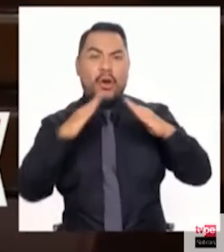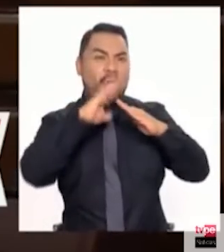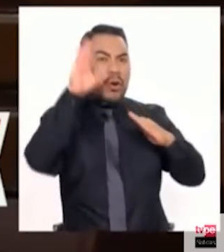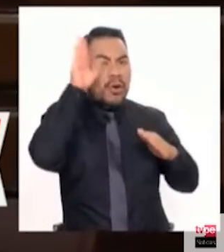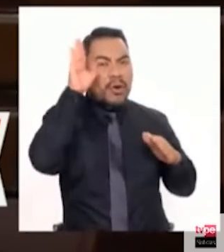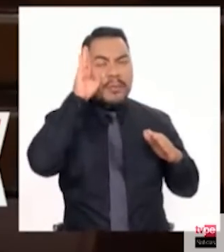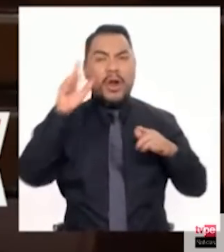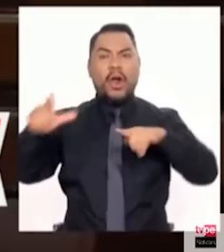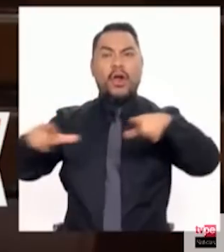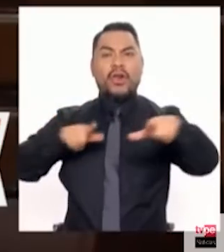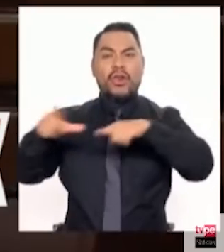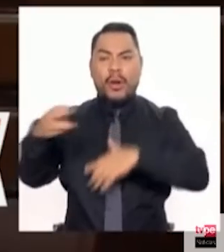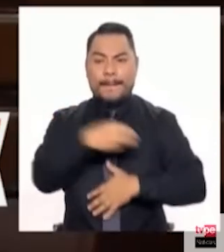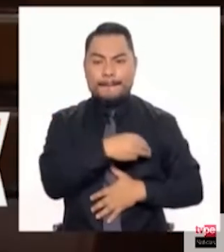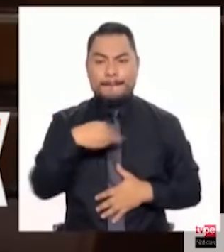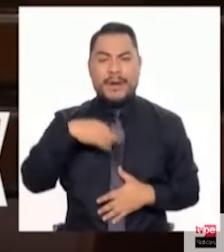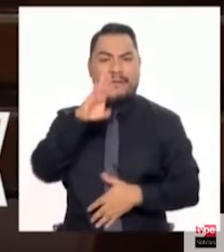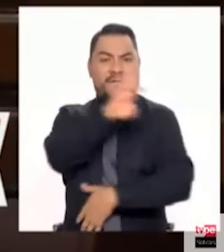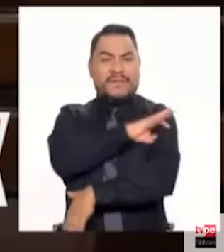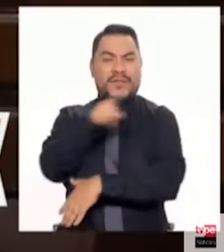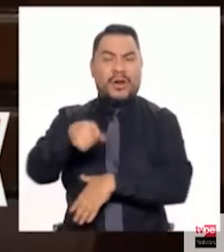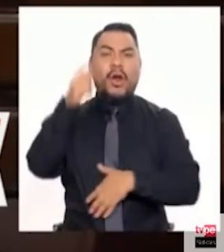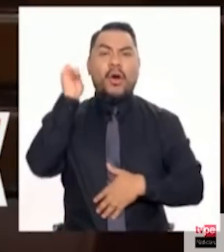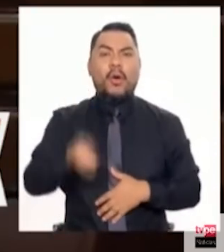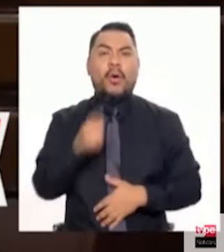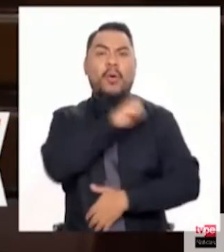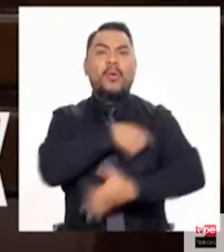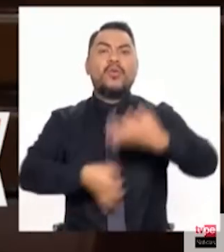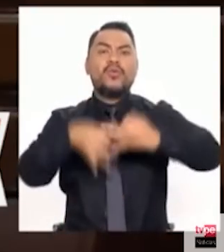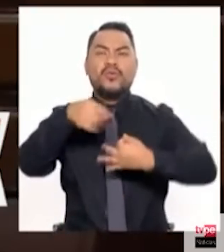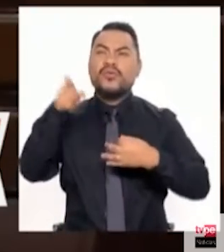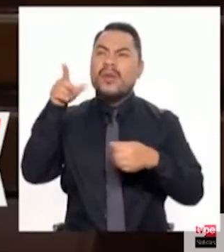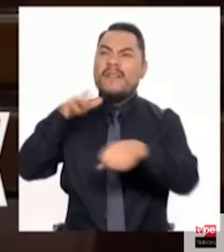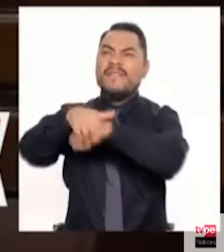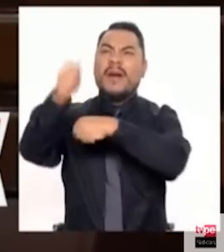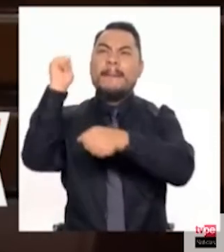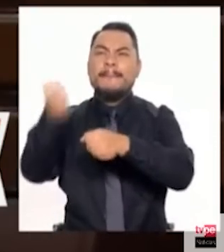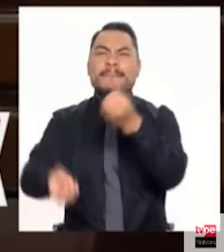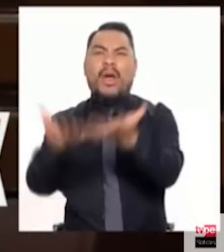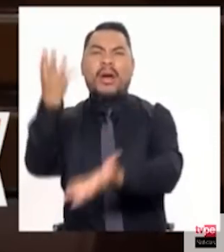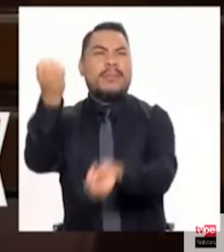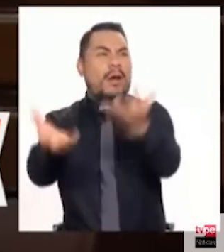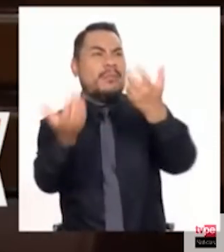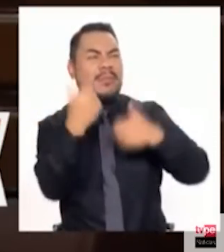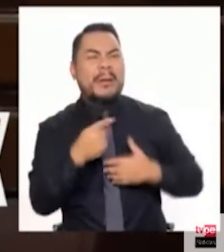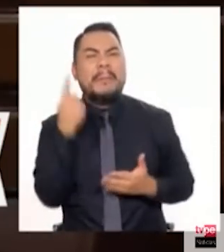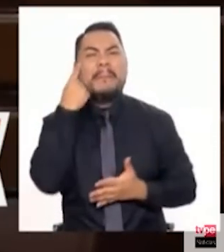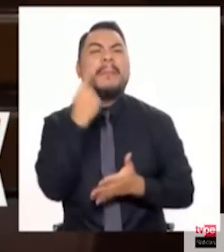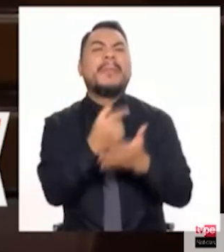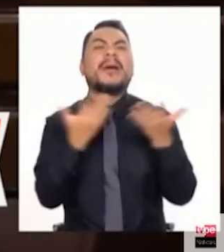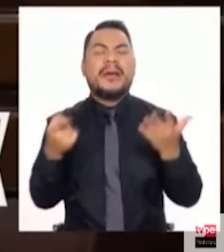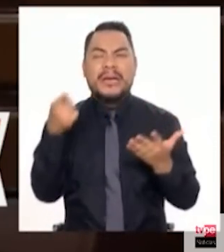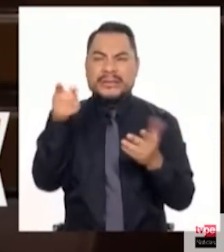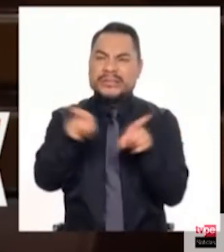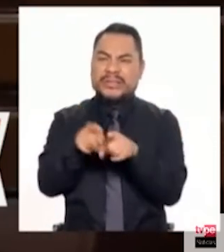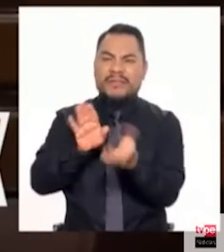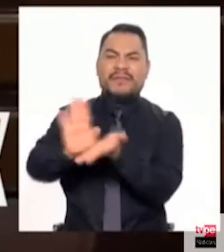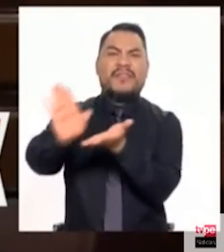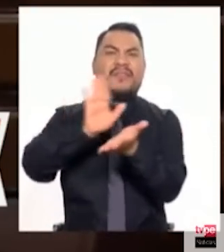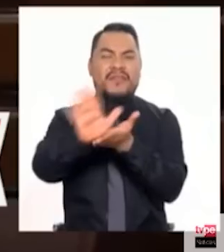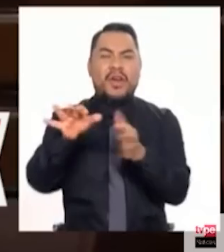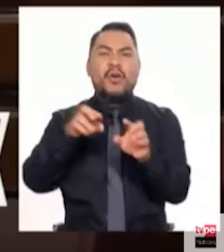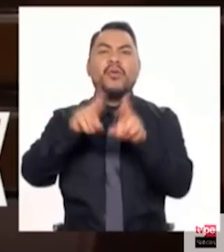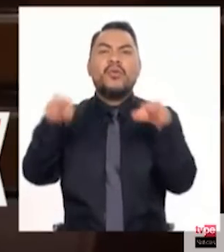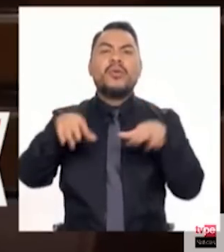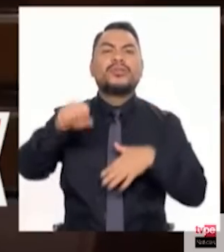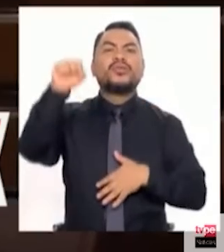locales del Ministerio Público y de tribunales de Justicia para aislar a importantes regiones del